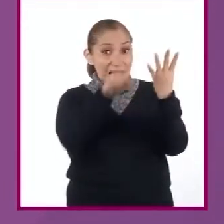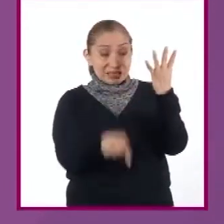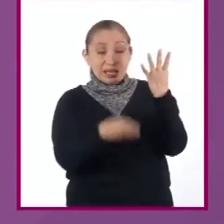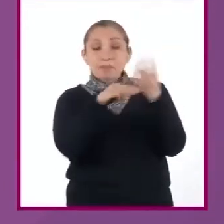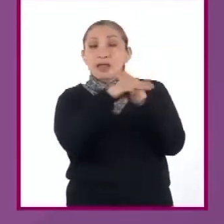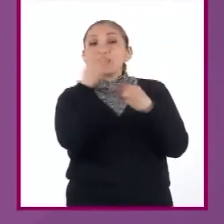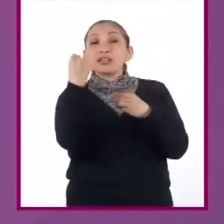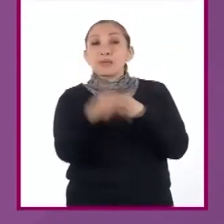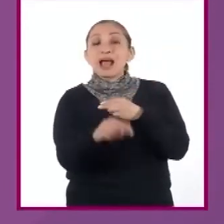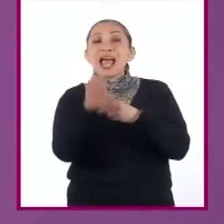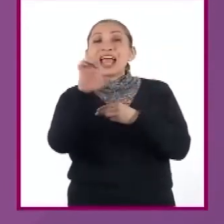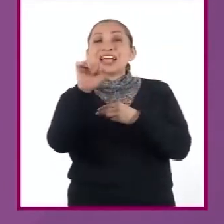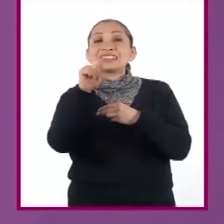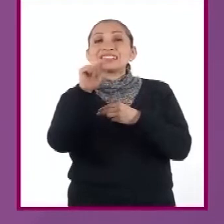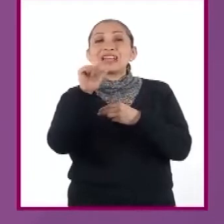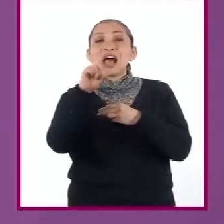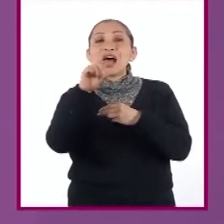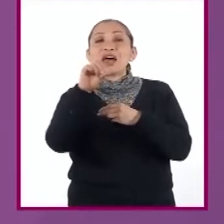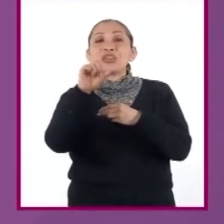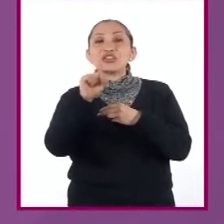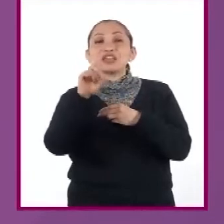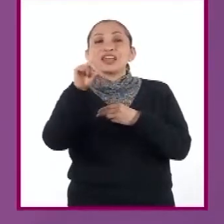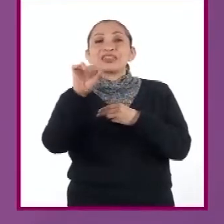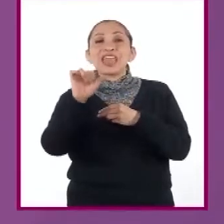se les llama estados de agregación.